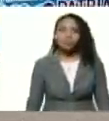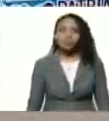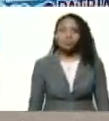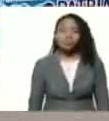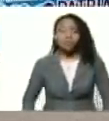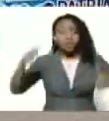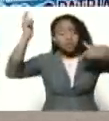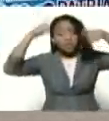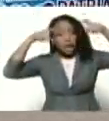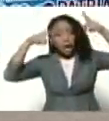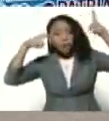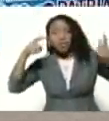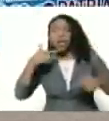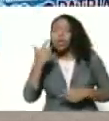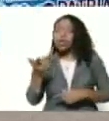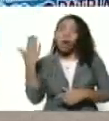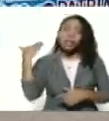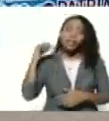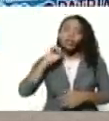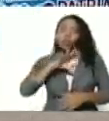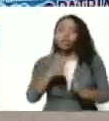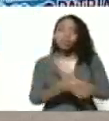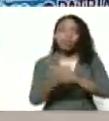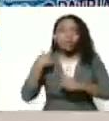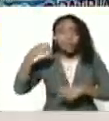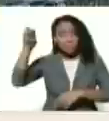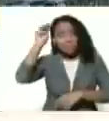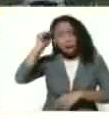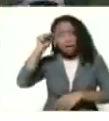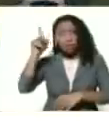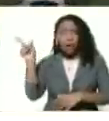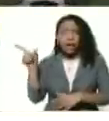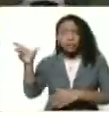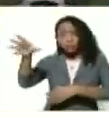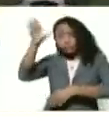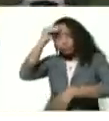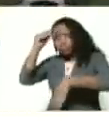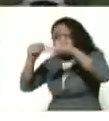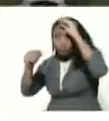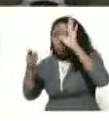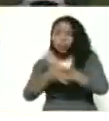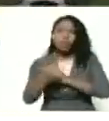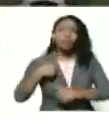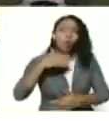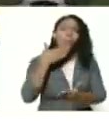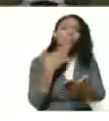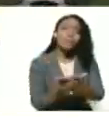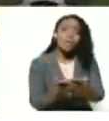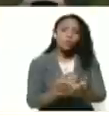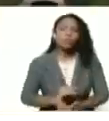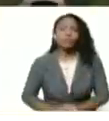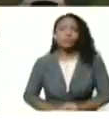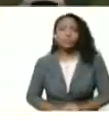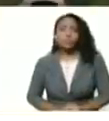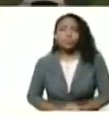Hugo Rafael Chávez Frías, nuestro otro gran maestro. Por eso yo les digo, pido,